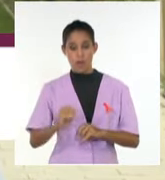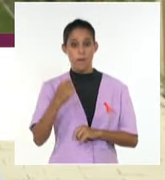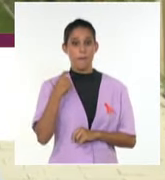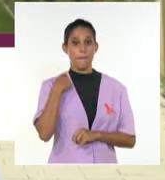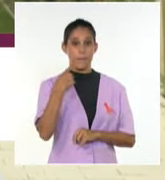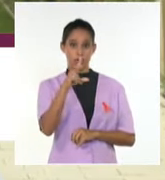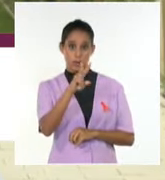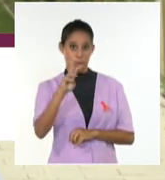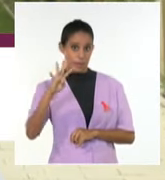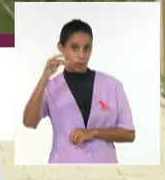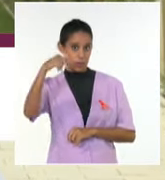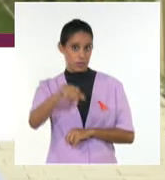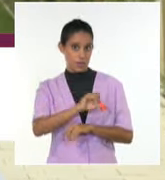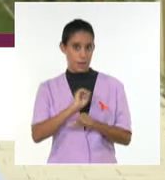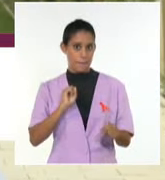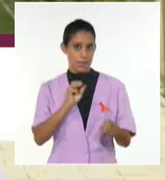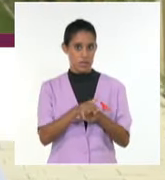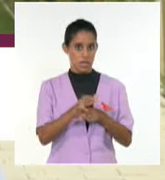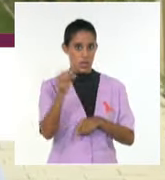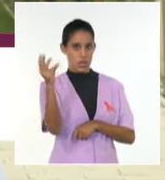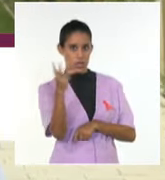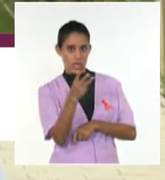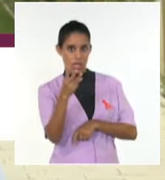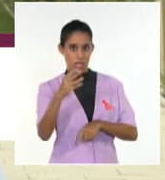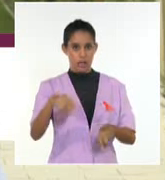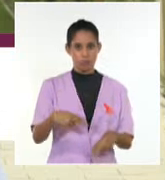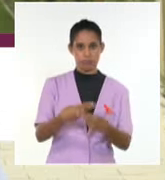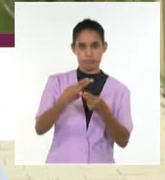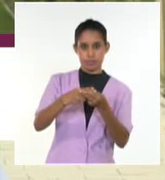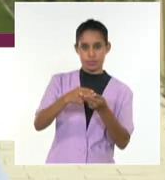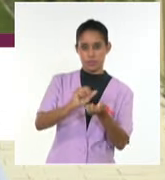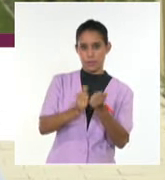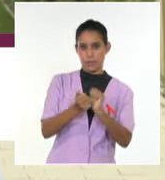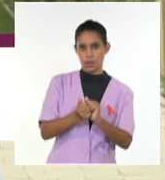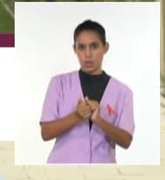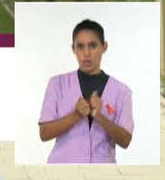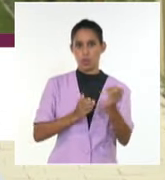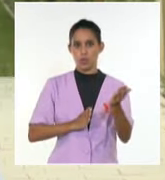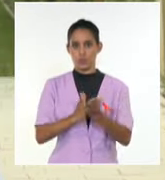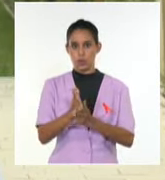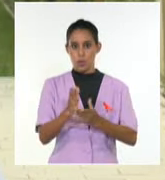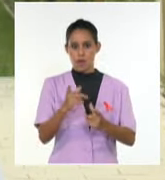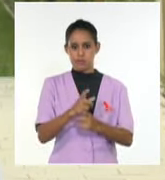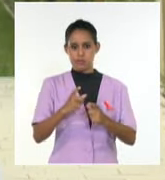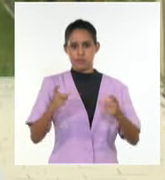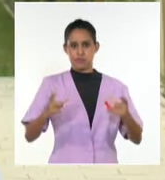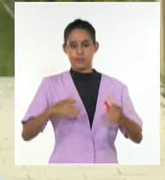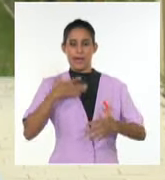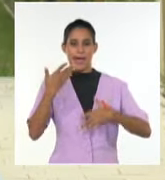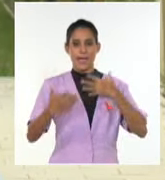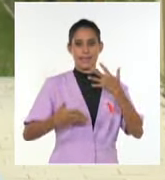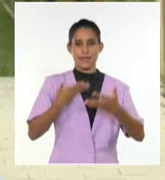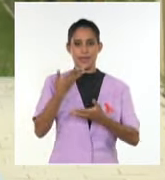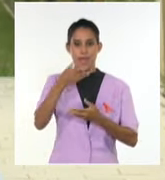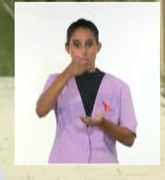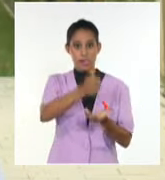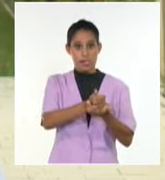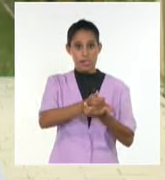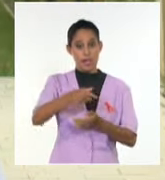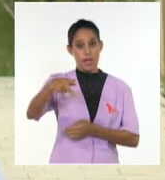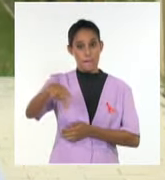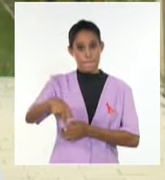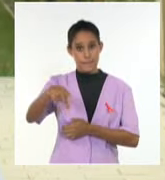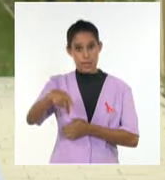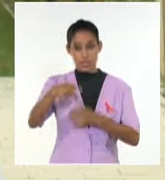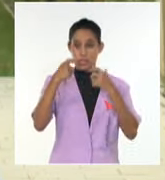las primeras competiciones adelantadas, continúa creciendo la actividad aquí en París en la medida que se ajustan los últimos